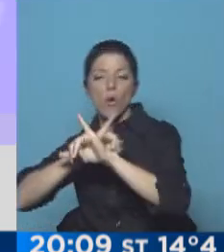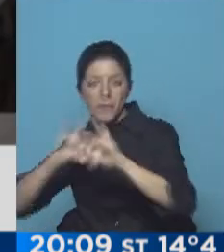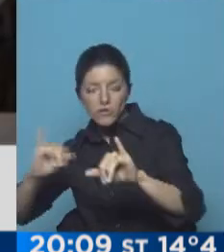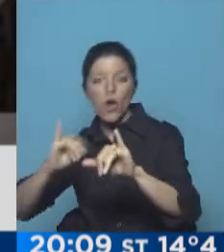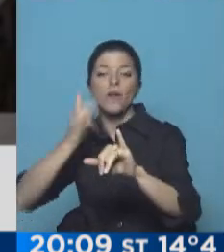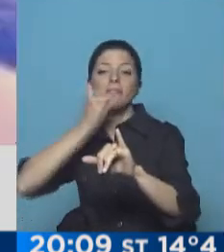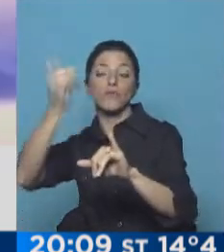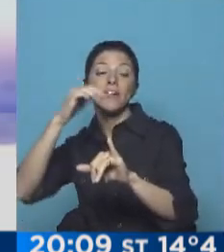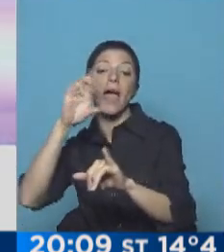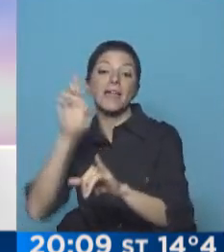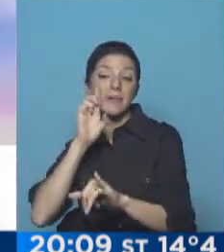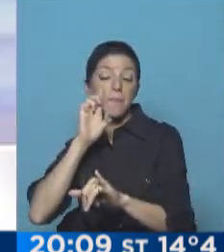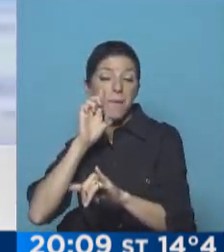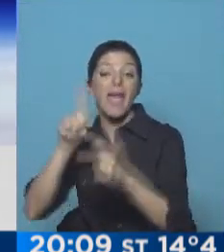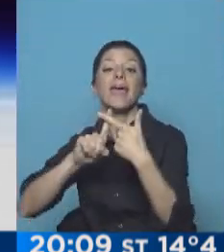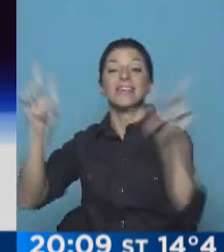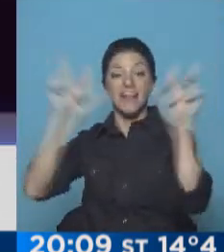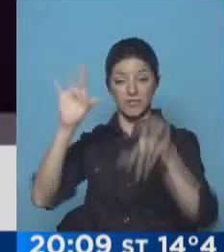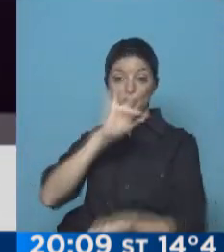IP y televisión digital.